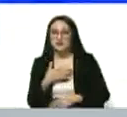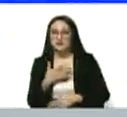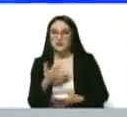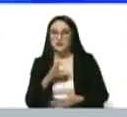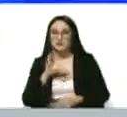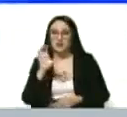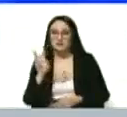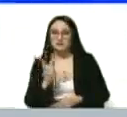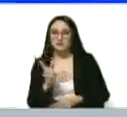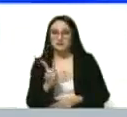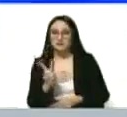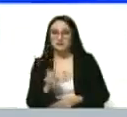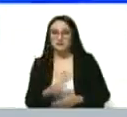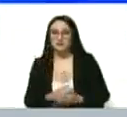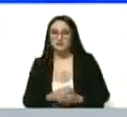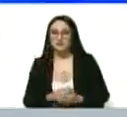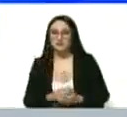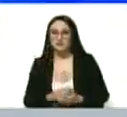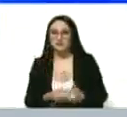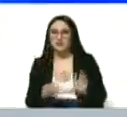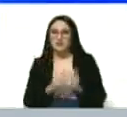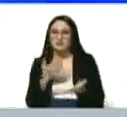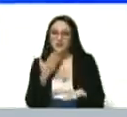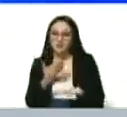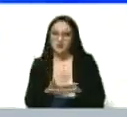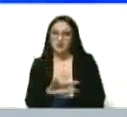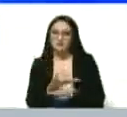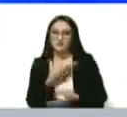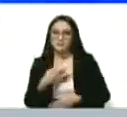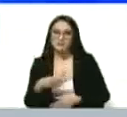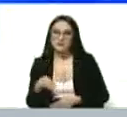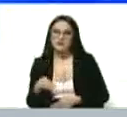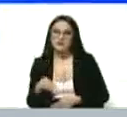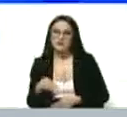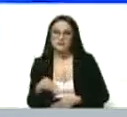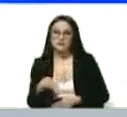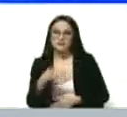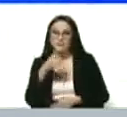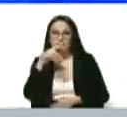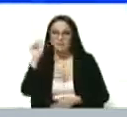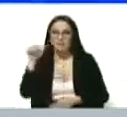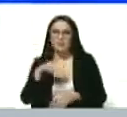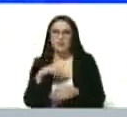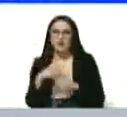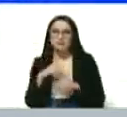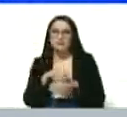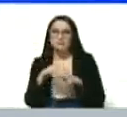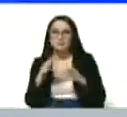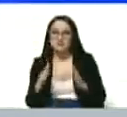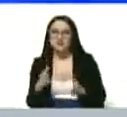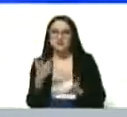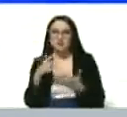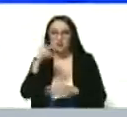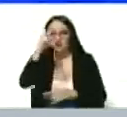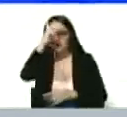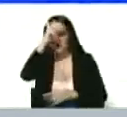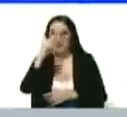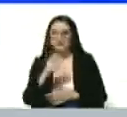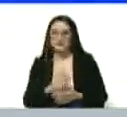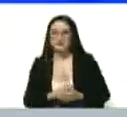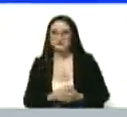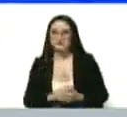país, Venezuela. De nuevo, muchas gracias al presidente Maduro y al ministro y vicepresidente Tarek